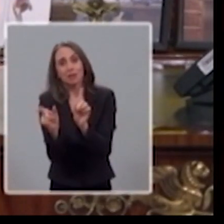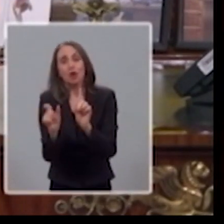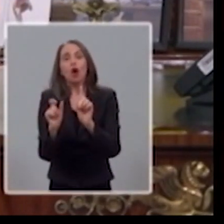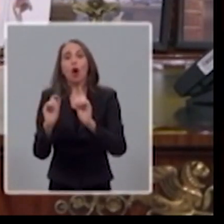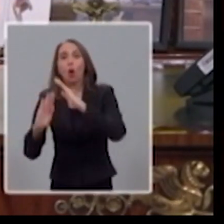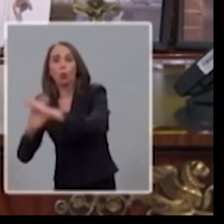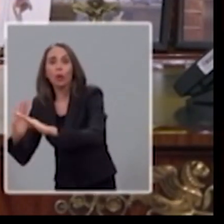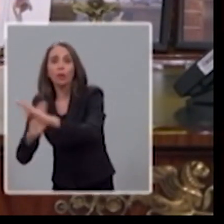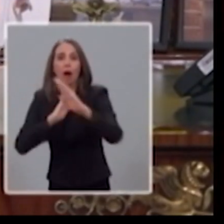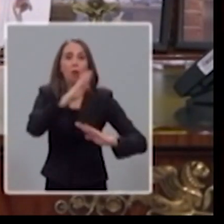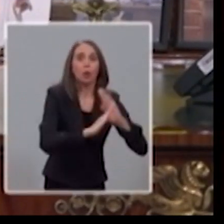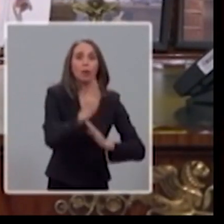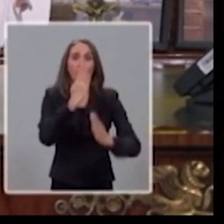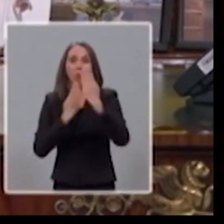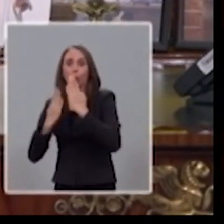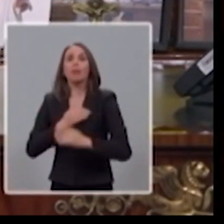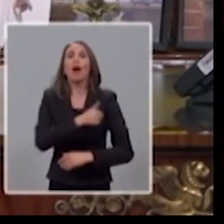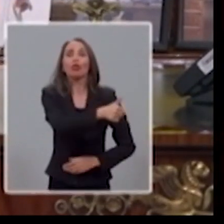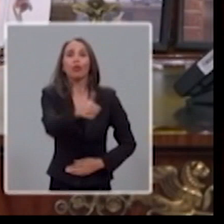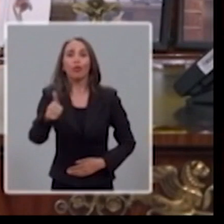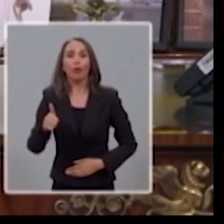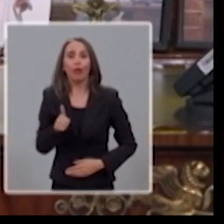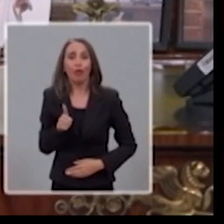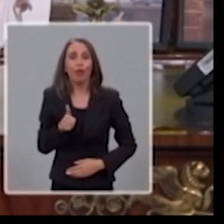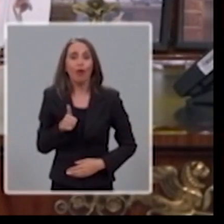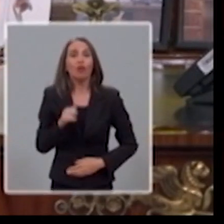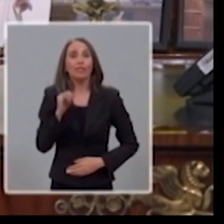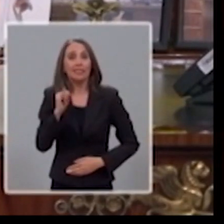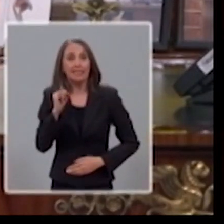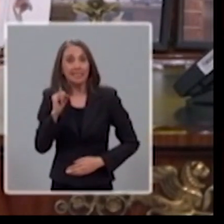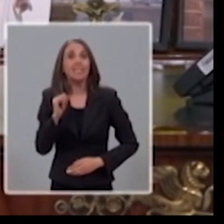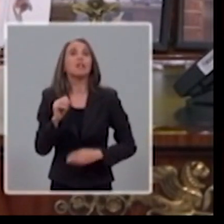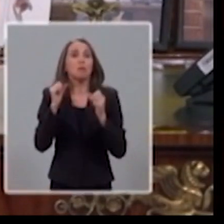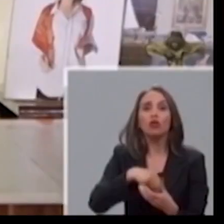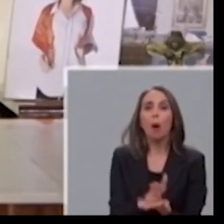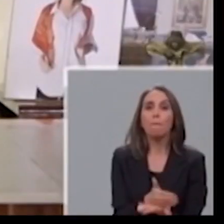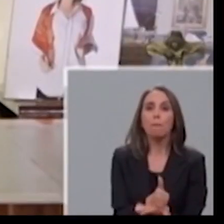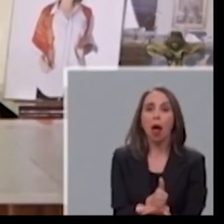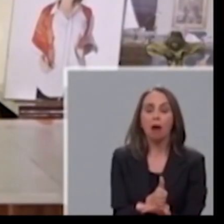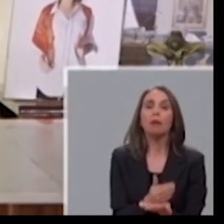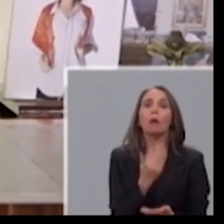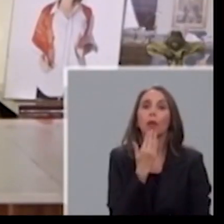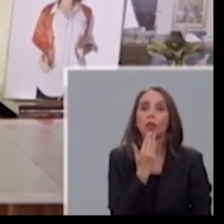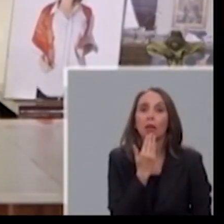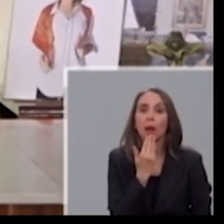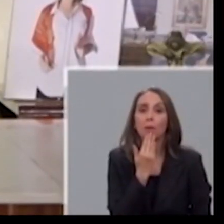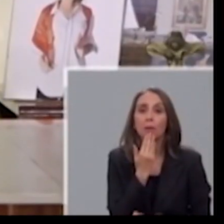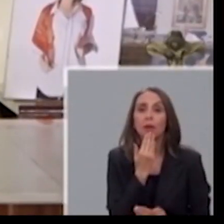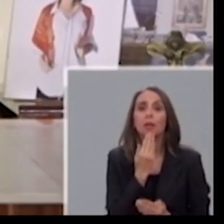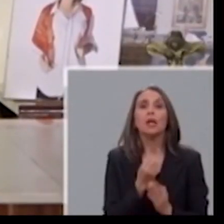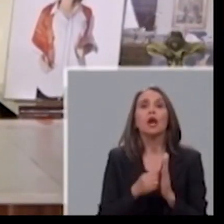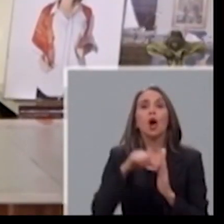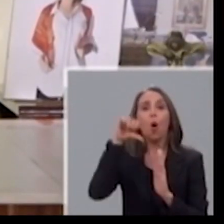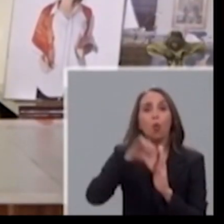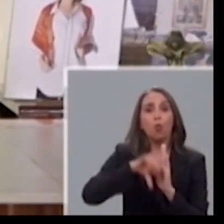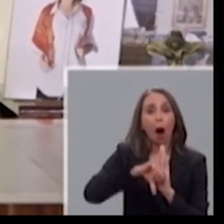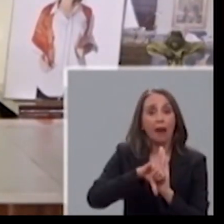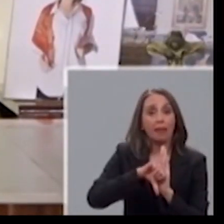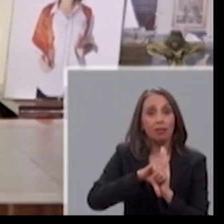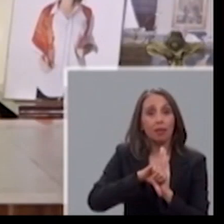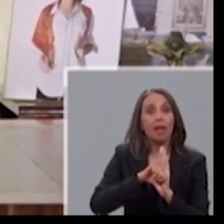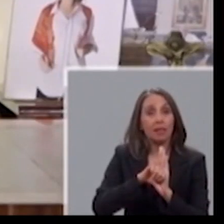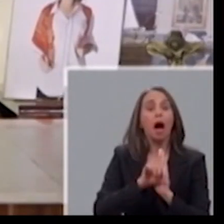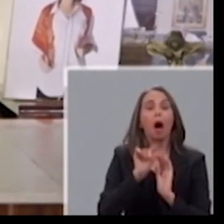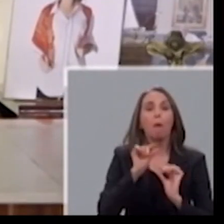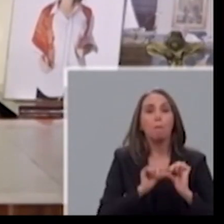entre todos, porque solo así vamos a derrotar esta pandemia. El mandatario volvió a defender un plan de